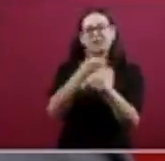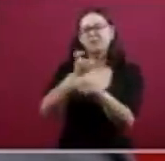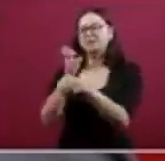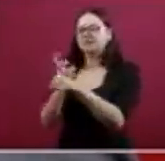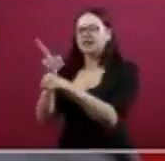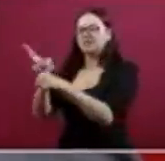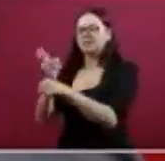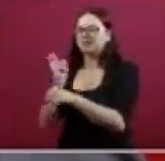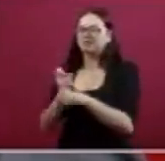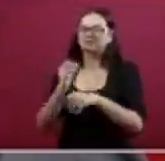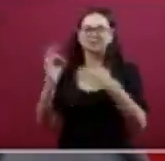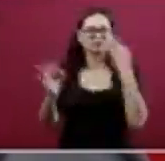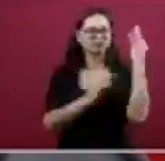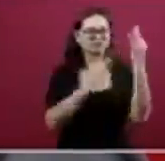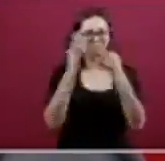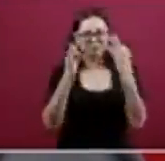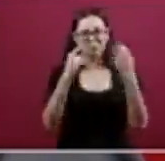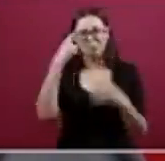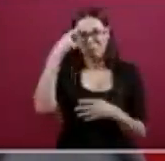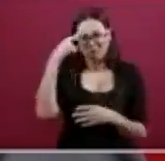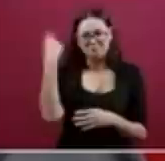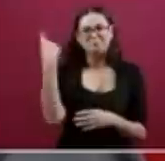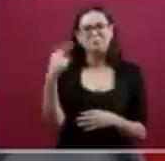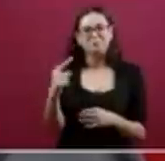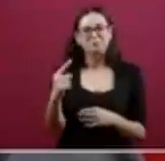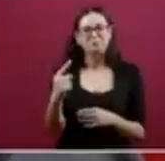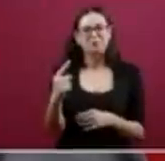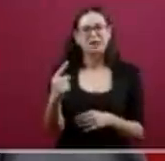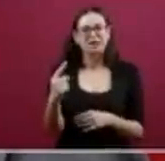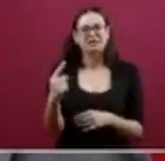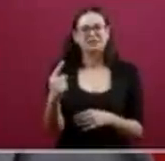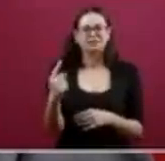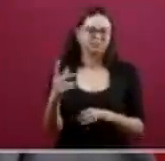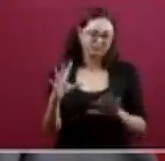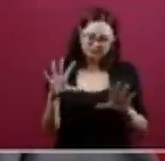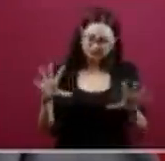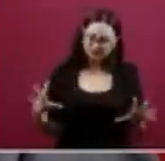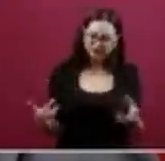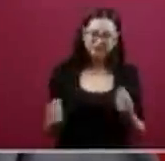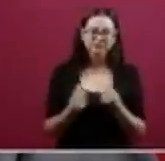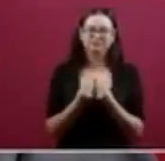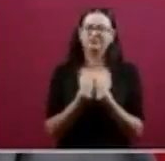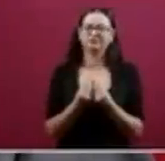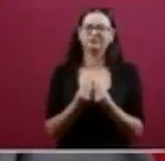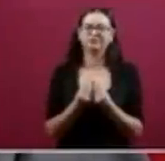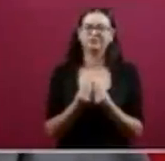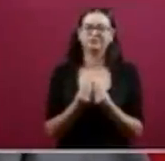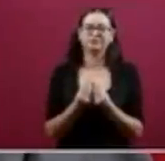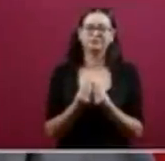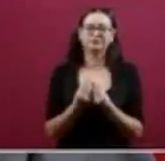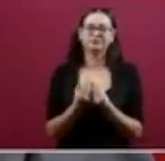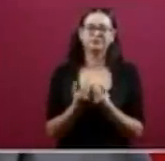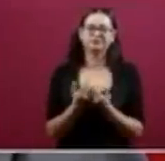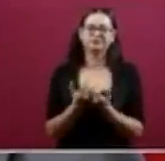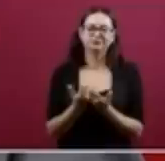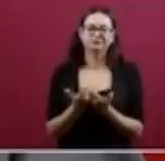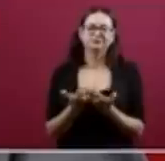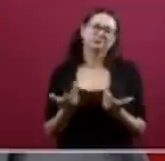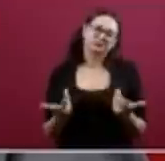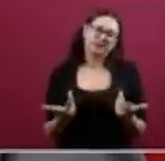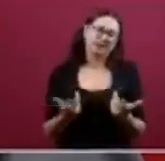para que podamos entre todos, desde luego hay que crear un